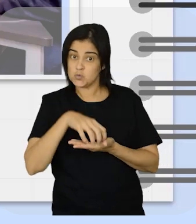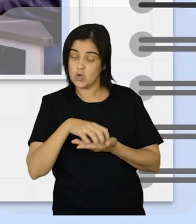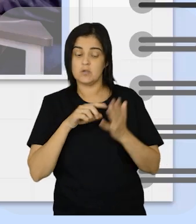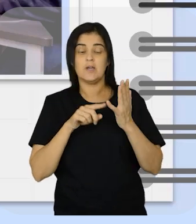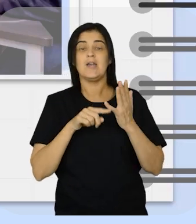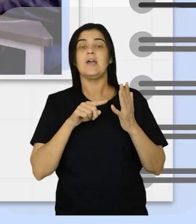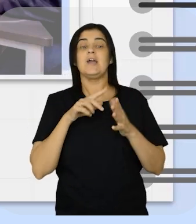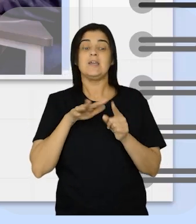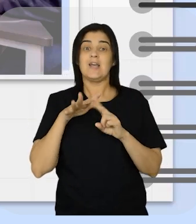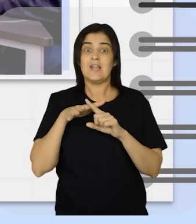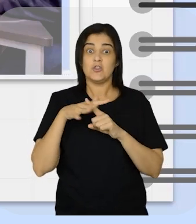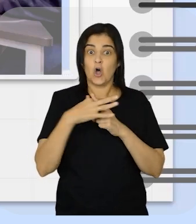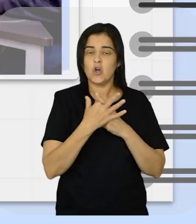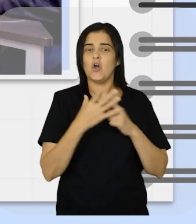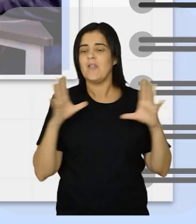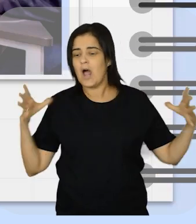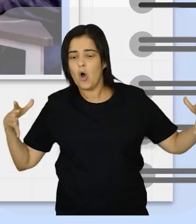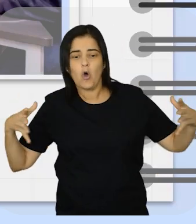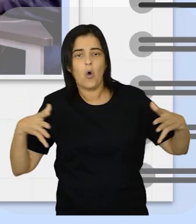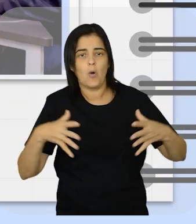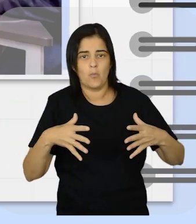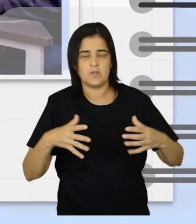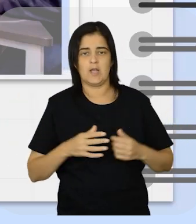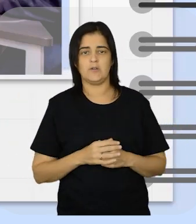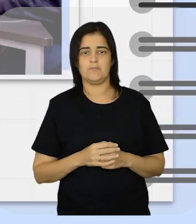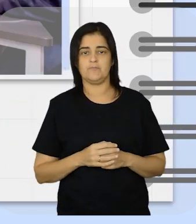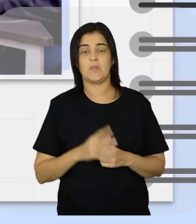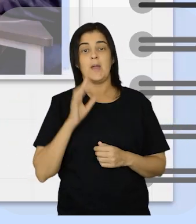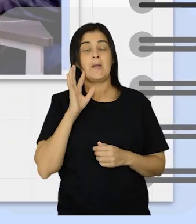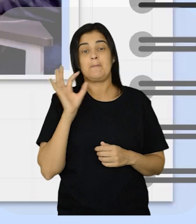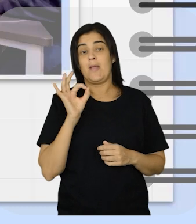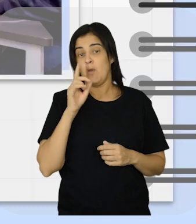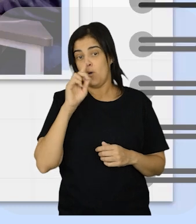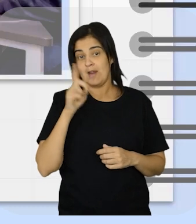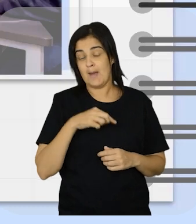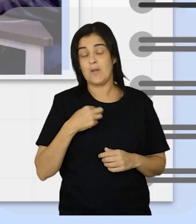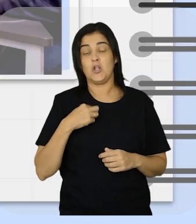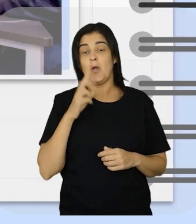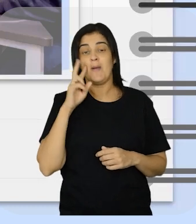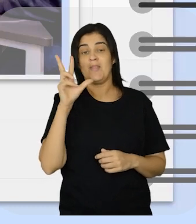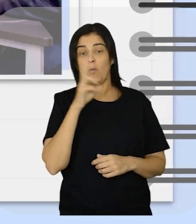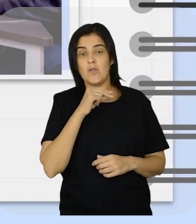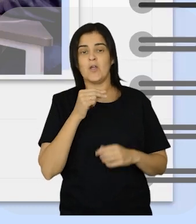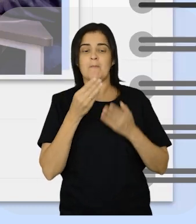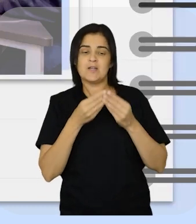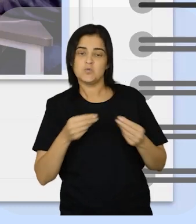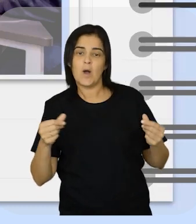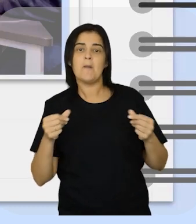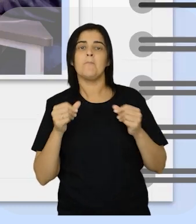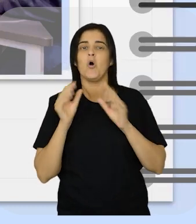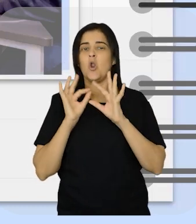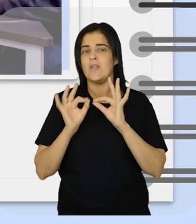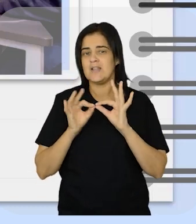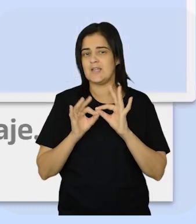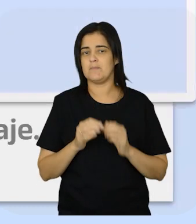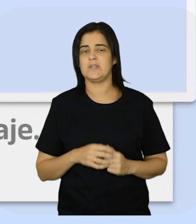entorno comunitario. Perdón que empecé a hablar más rápido y no me di cuenta que tenía que ir más despacio por el tema de la